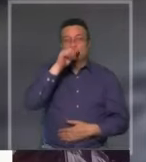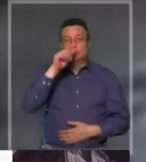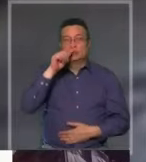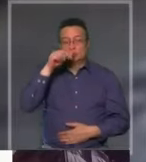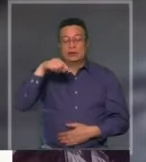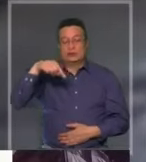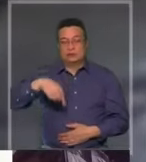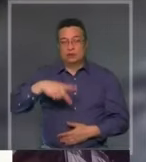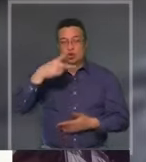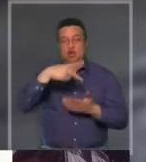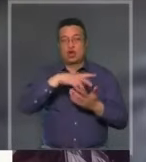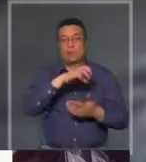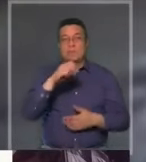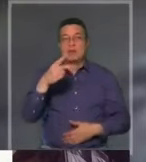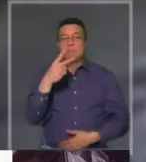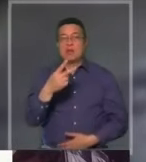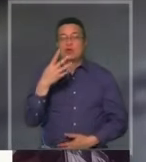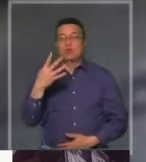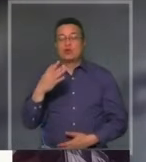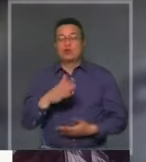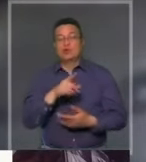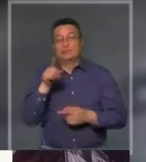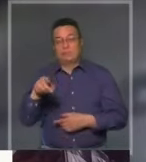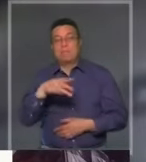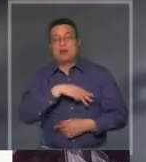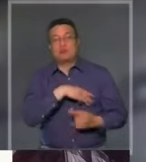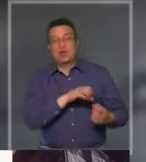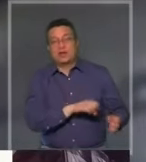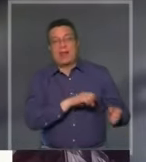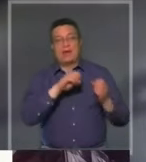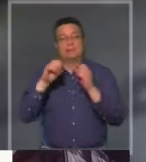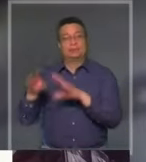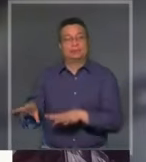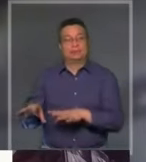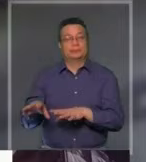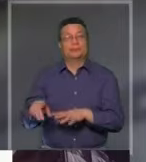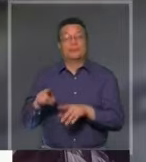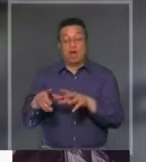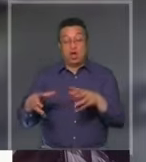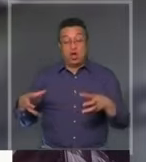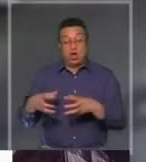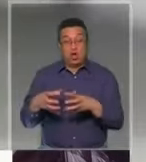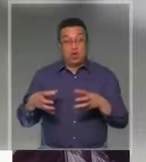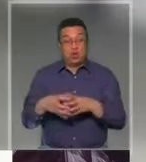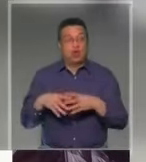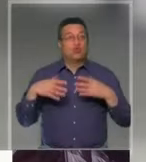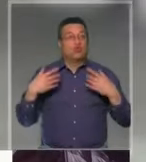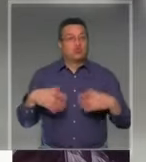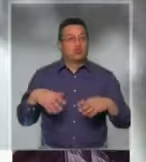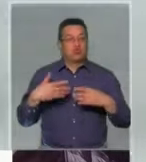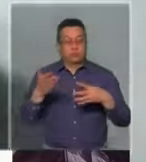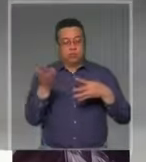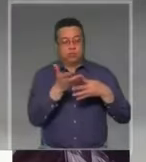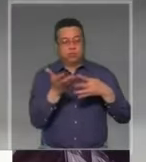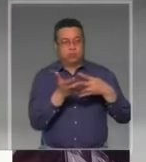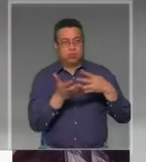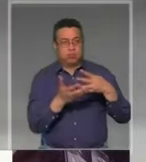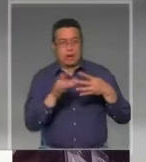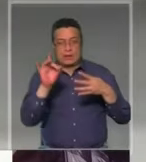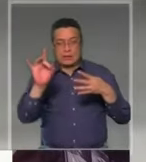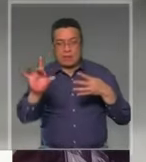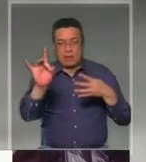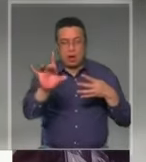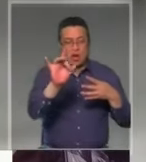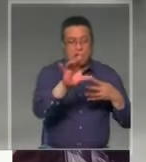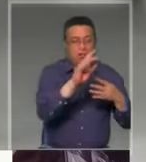este 2024 hasta la región metropolitana era una agrupación extremadamente compartimentada donde cada uno de